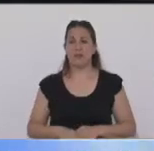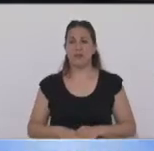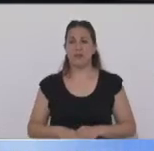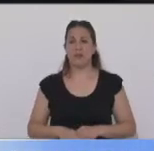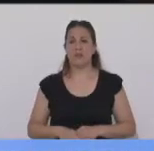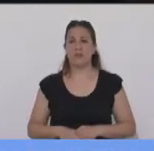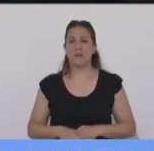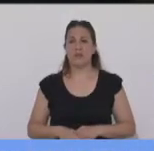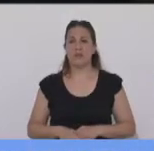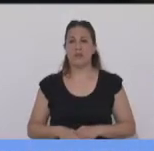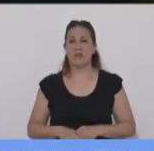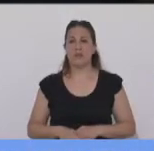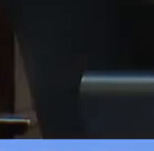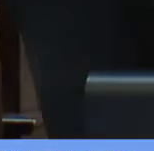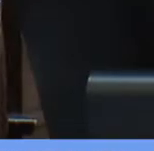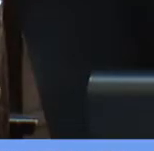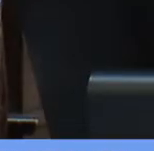Gracias, Presidenta.